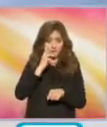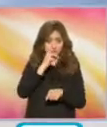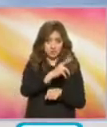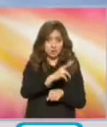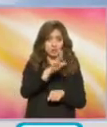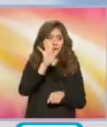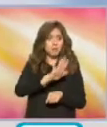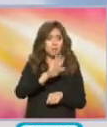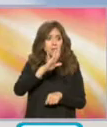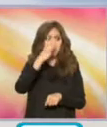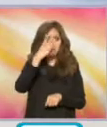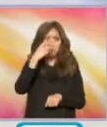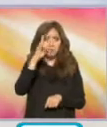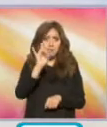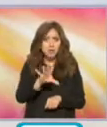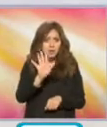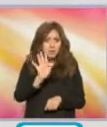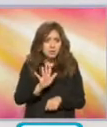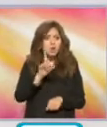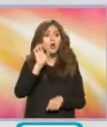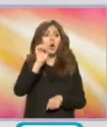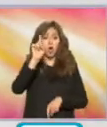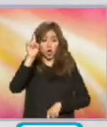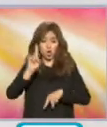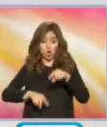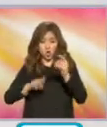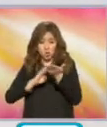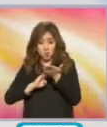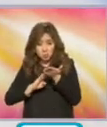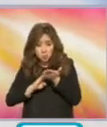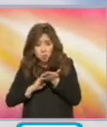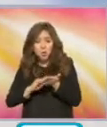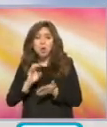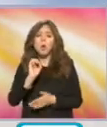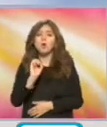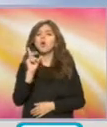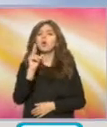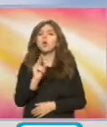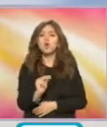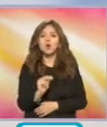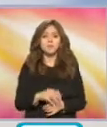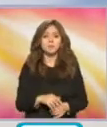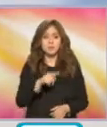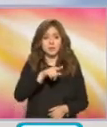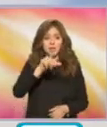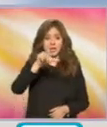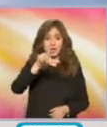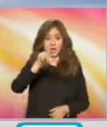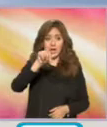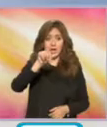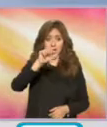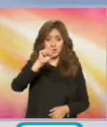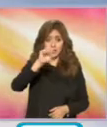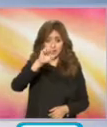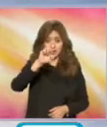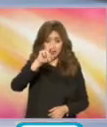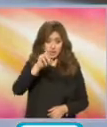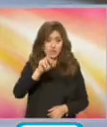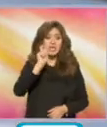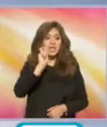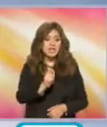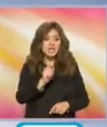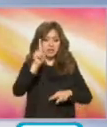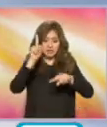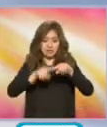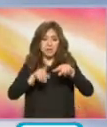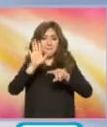es un láser. Oye, pero si se quita todo o te queda. Le dio como ñañaras a Enrique. La función del láser, es quemar